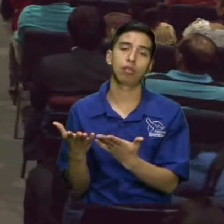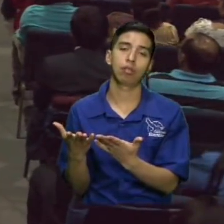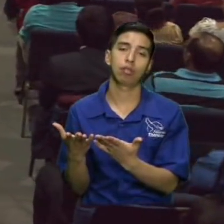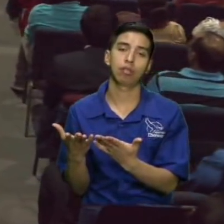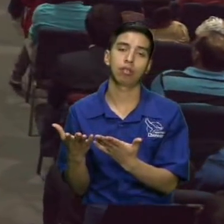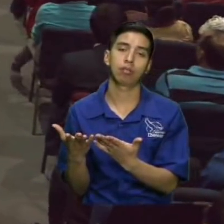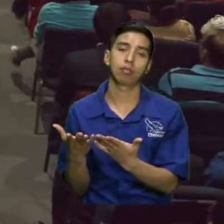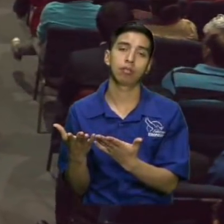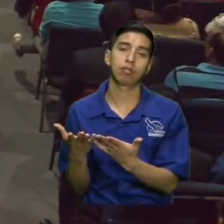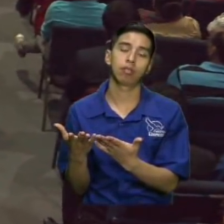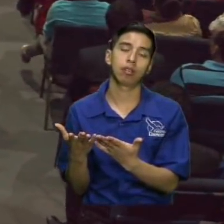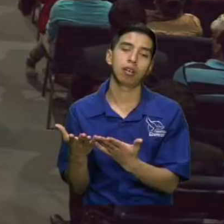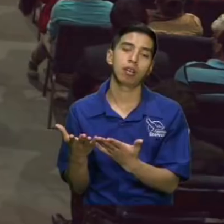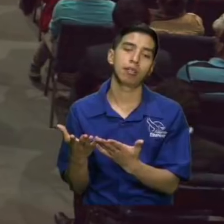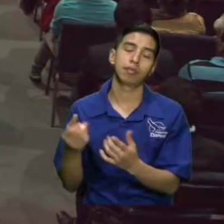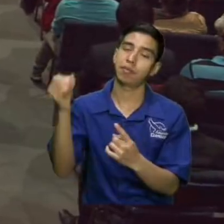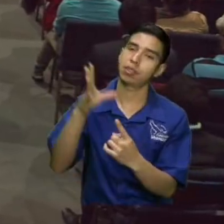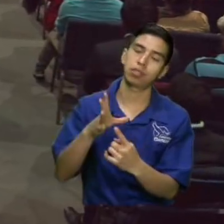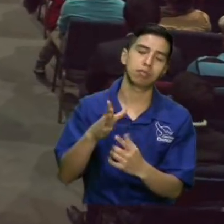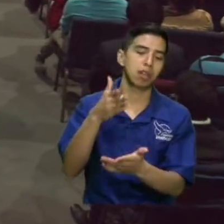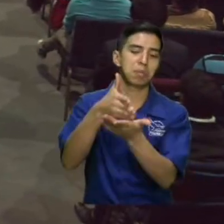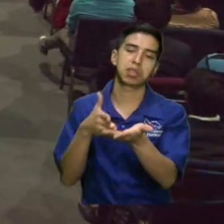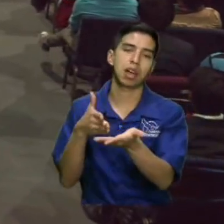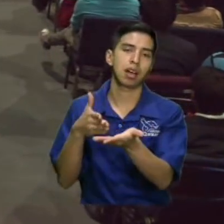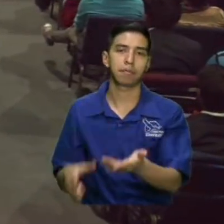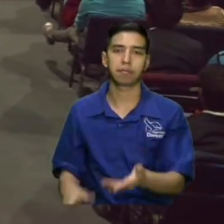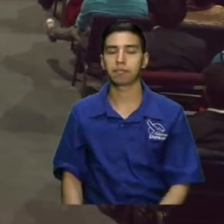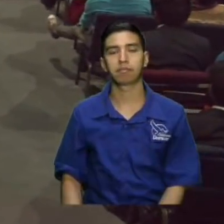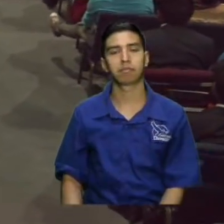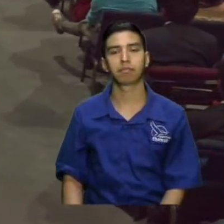La mitad a cada uno, al principio.